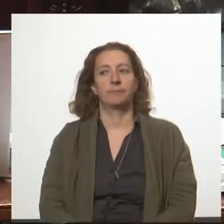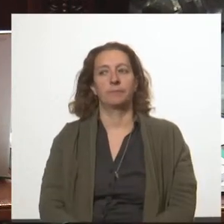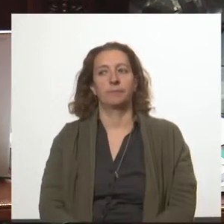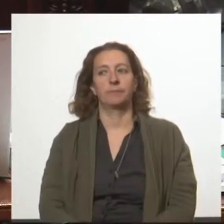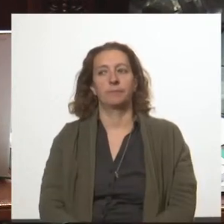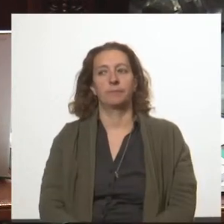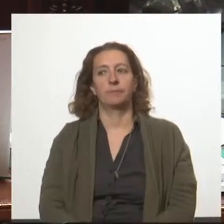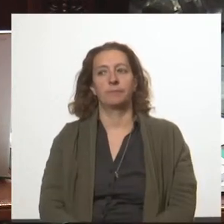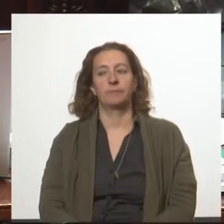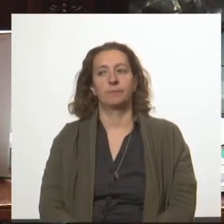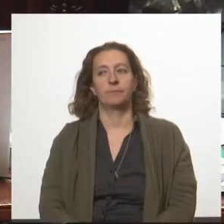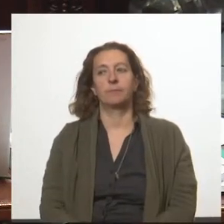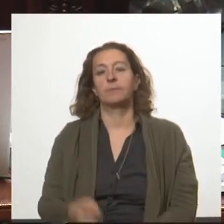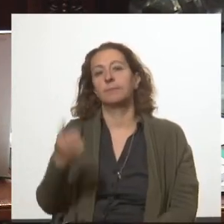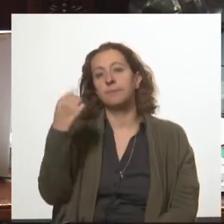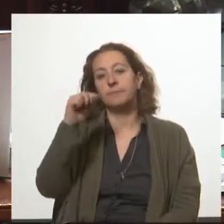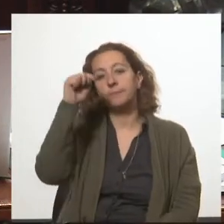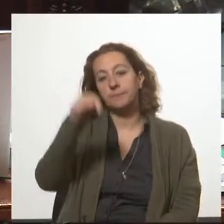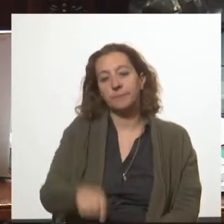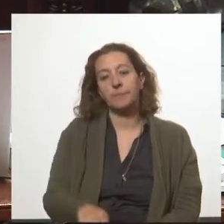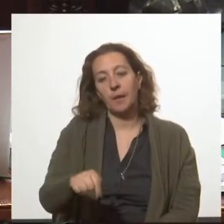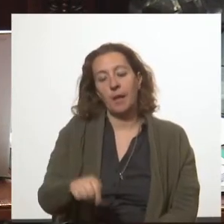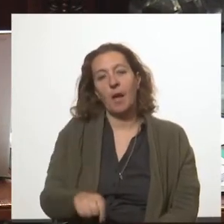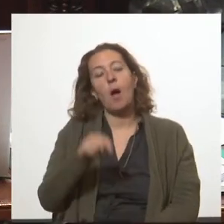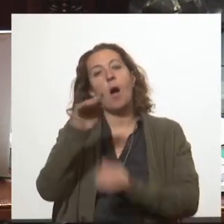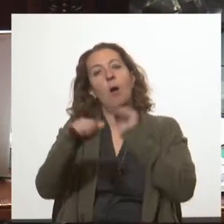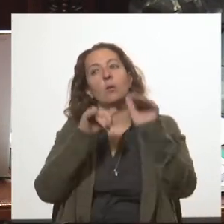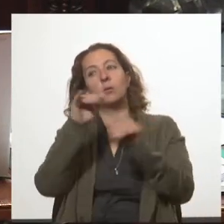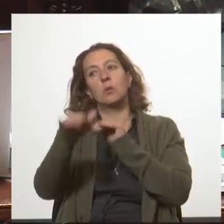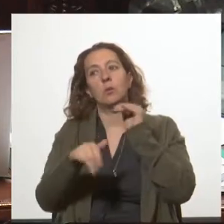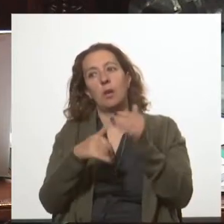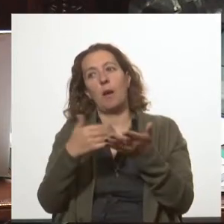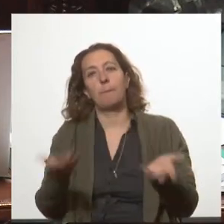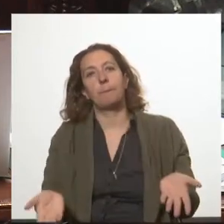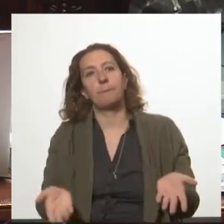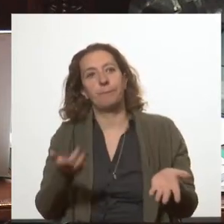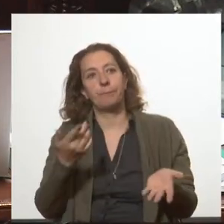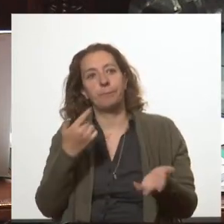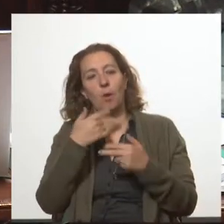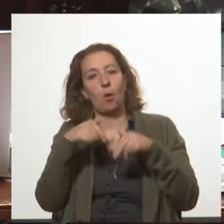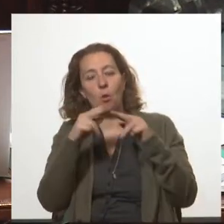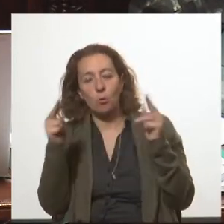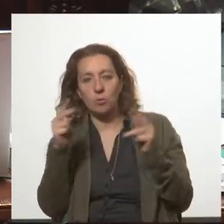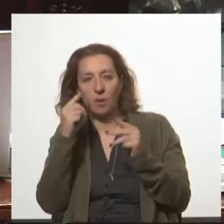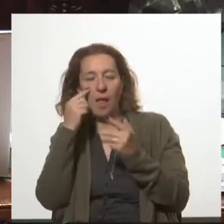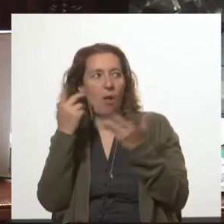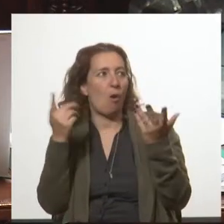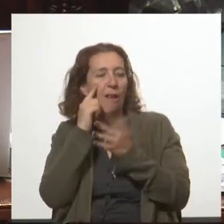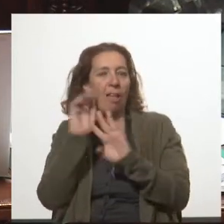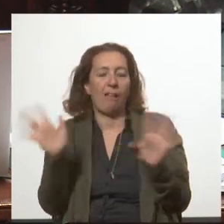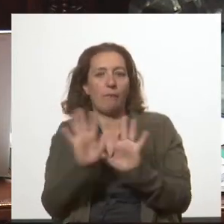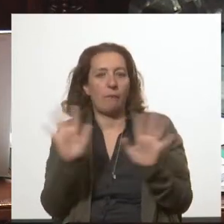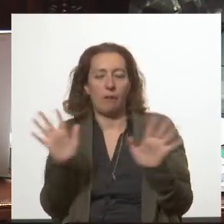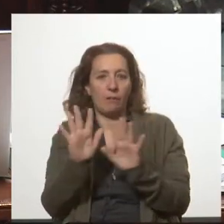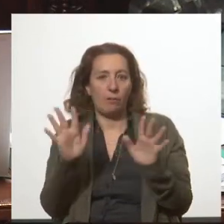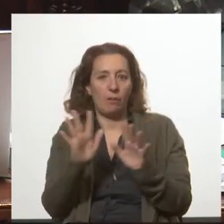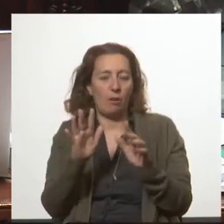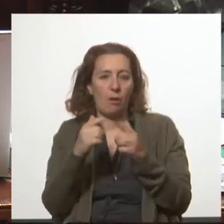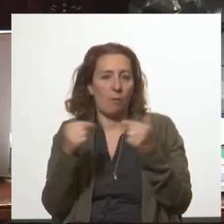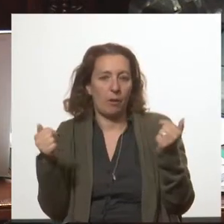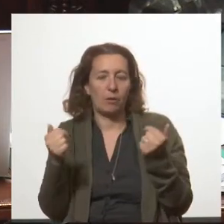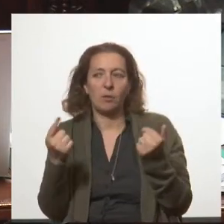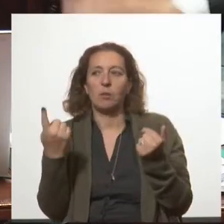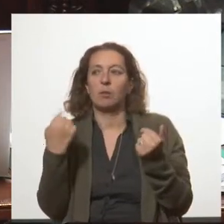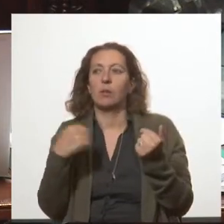pero lo curioso es que te auditoría más concluye son unas cosas que no tiene nada que ver con lo que era el objeto se termina refiriendo a que la contratación de